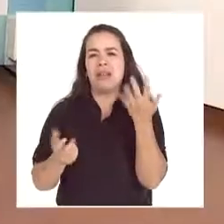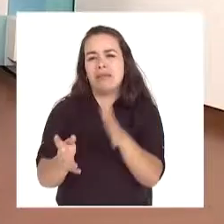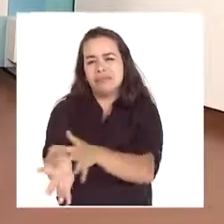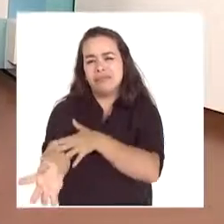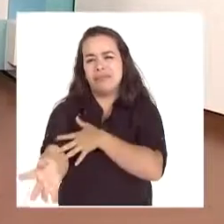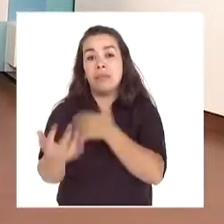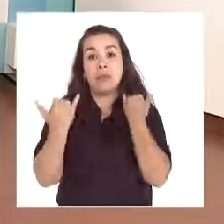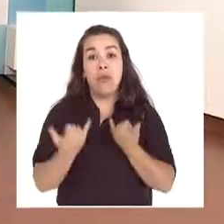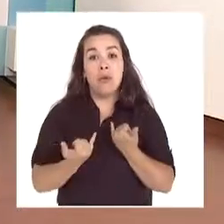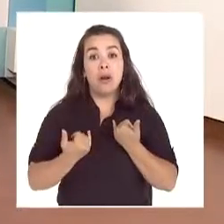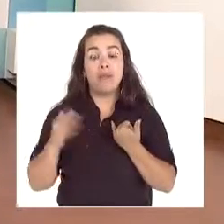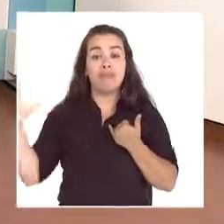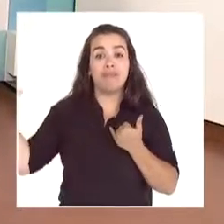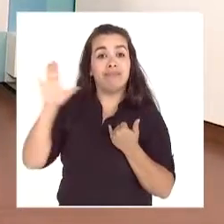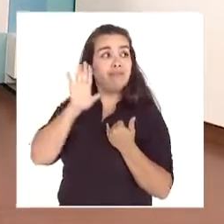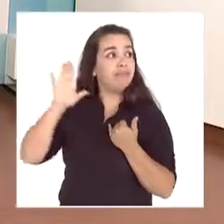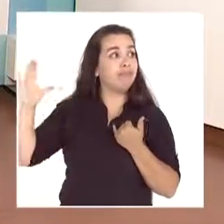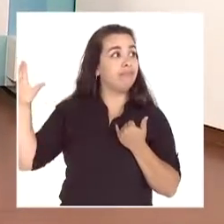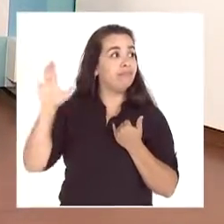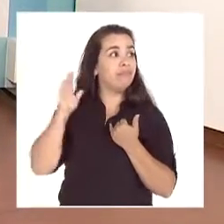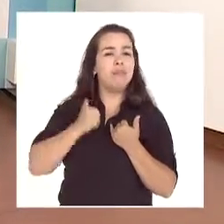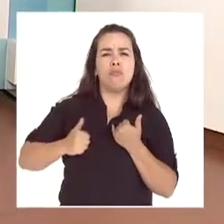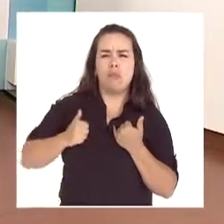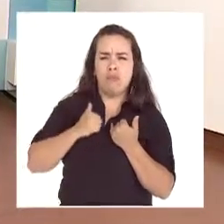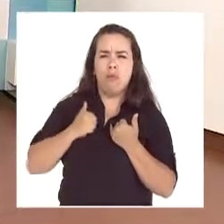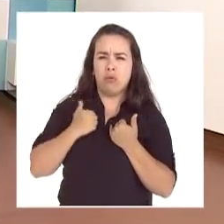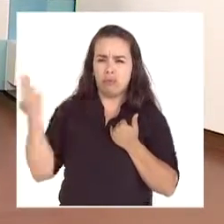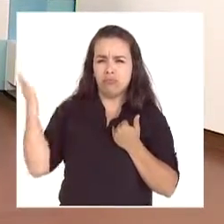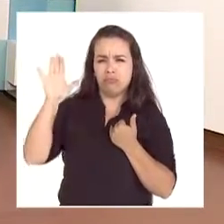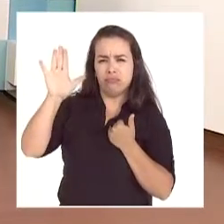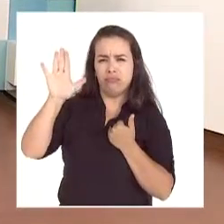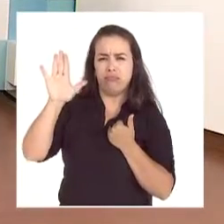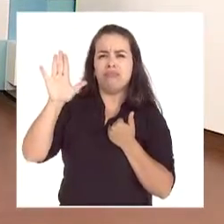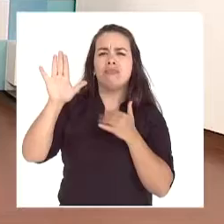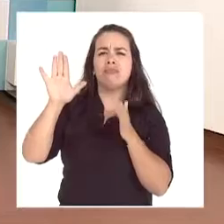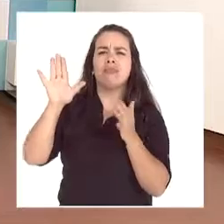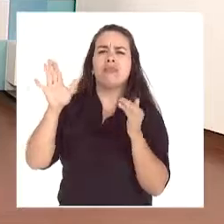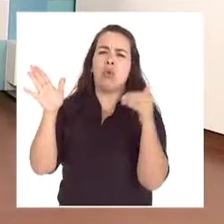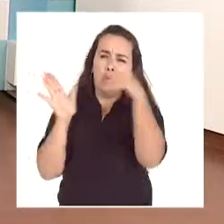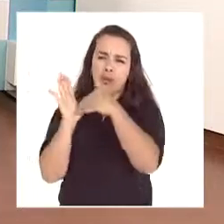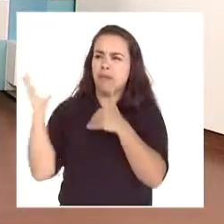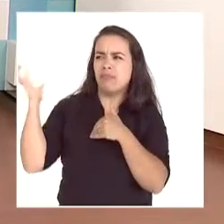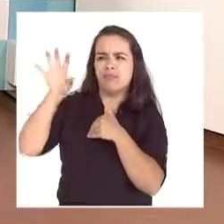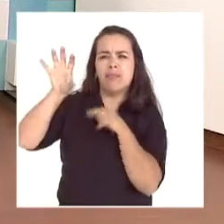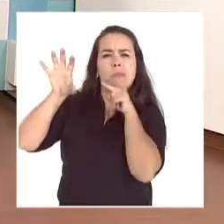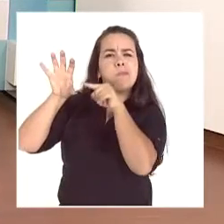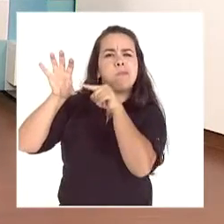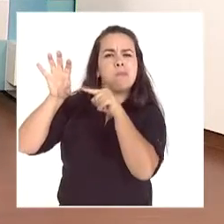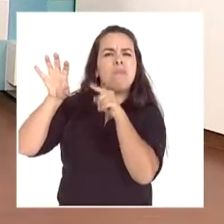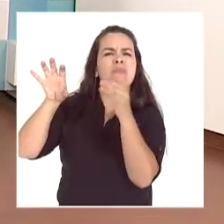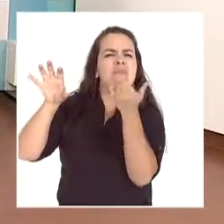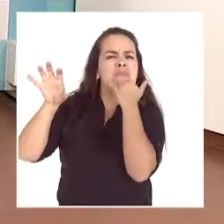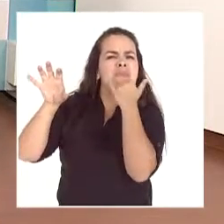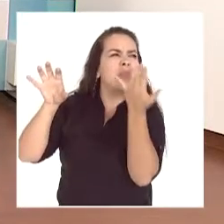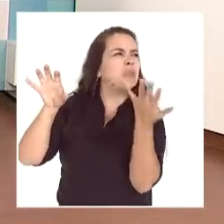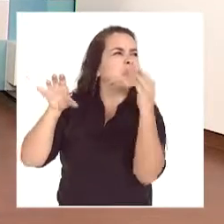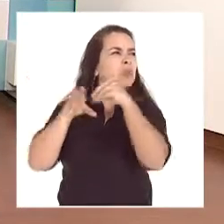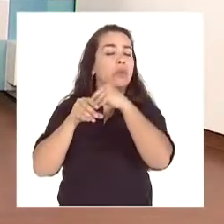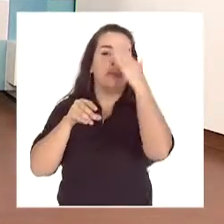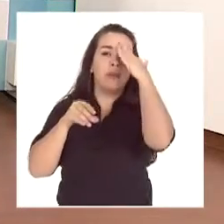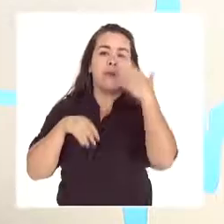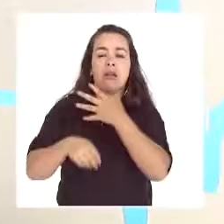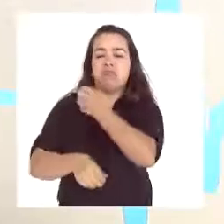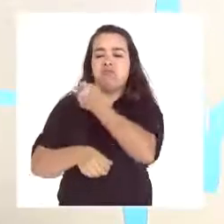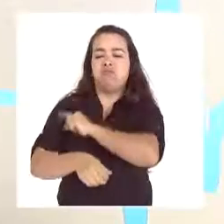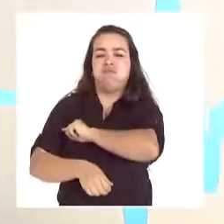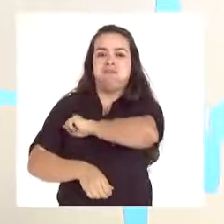imágenes que estábamos viendo en pantalla, yo quisiera que repitiéramos eso para que la gente entienda ya qué es lo que está pasando adentro. Porque a usted le dicen hipertenso,